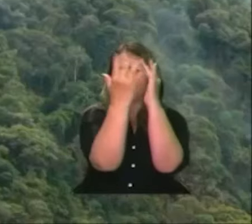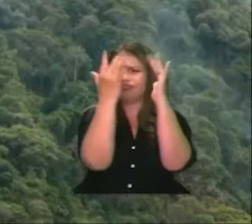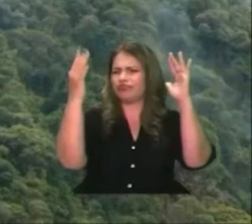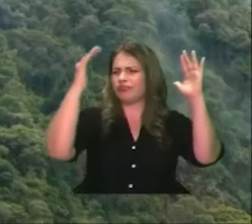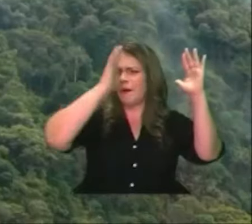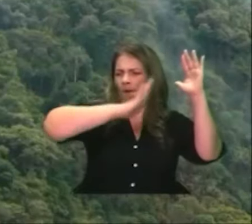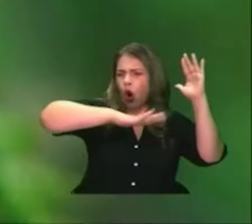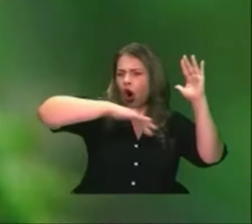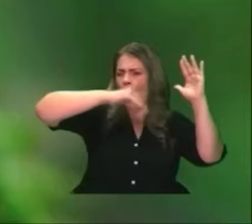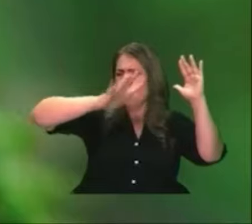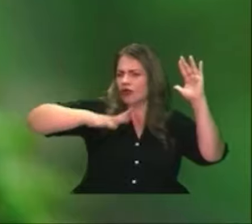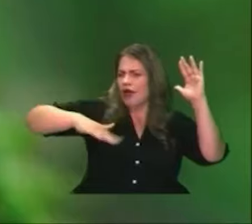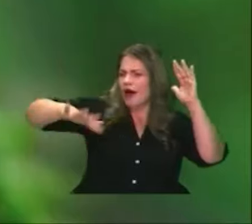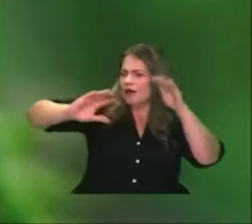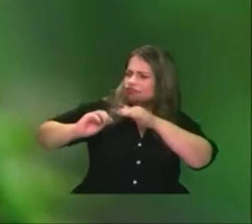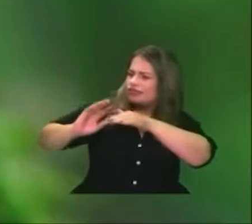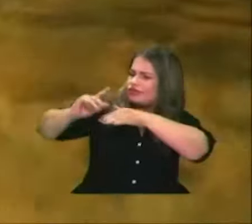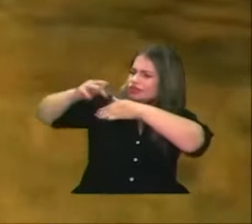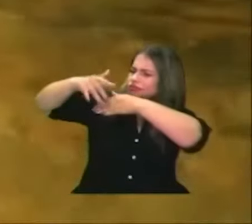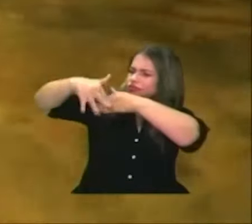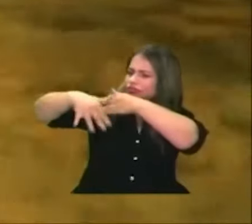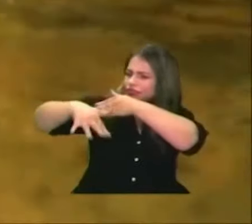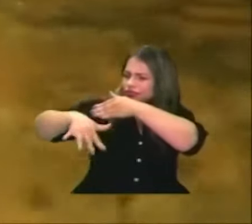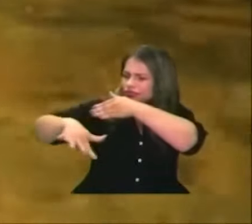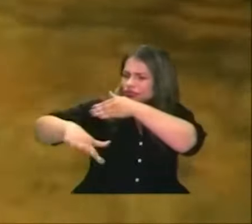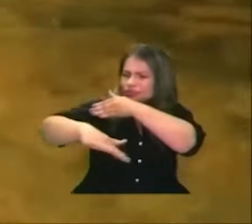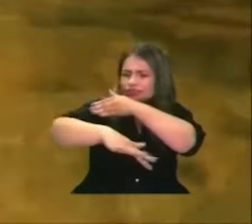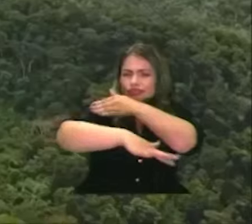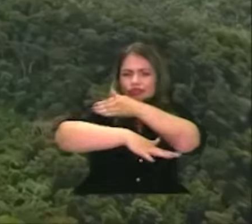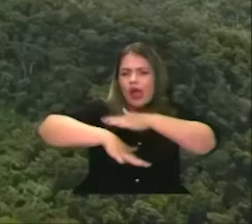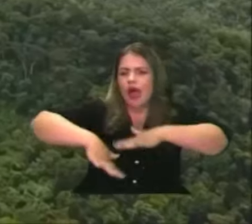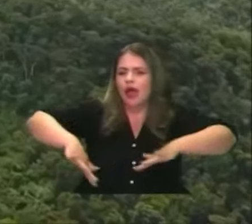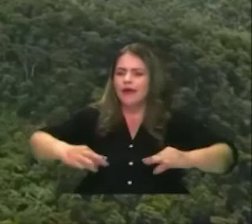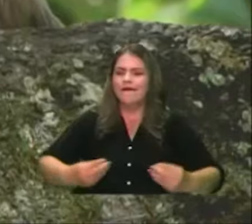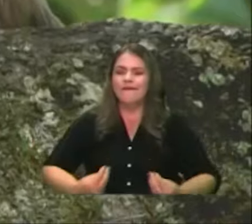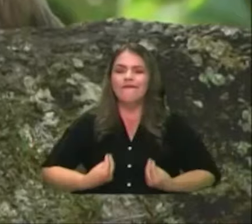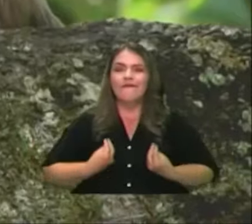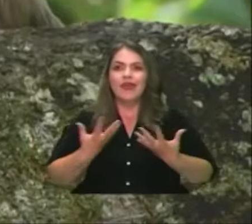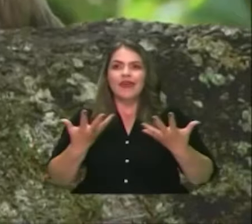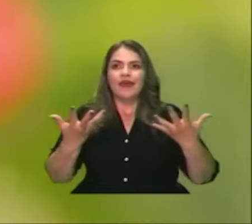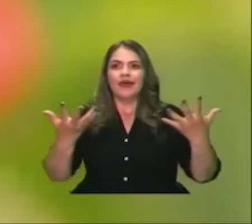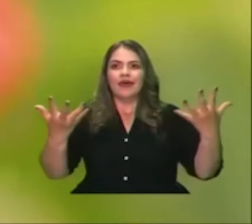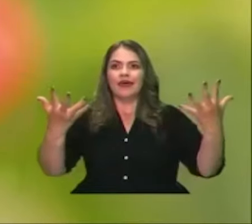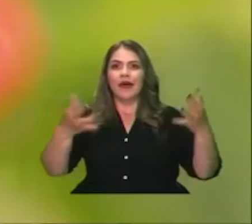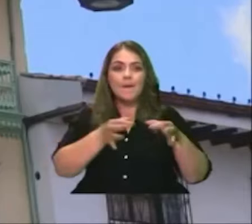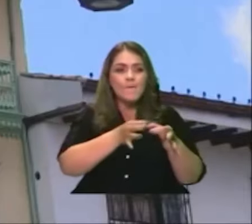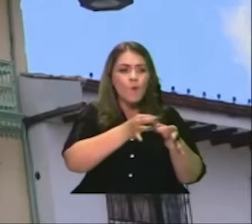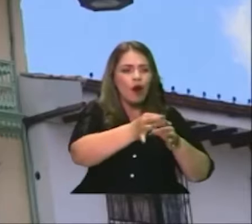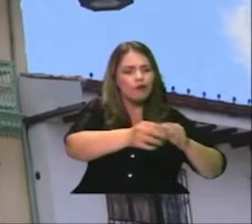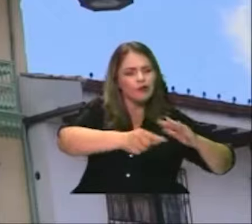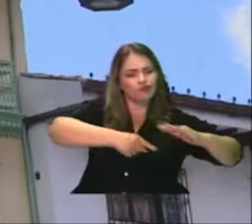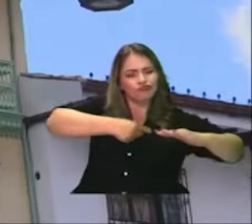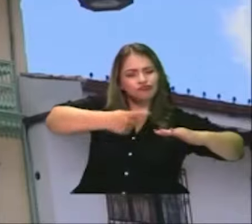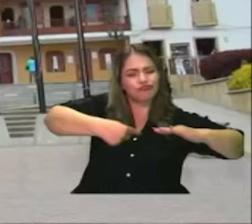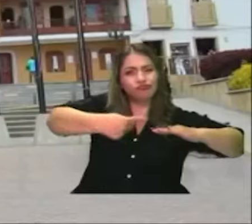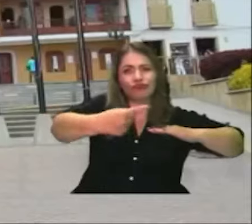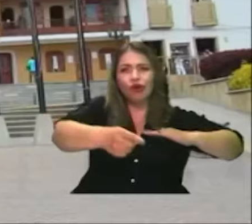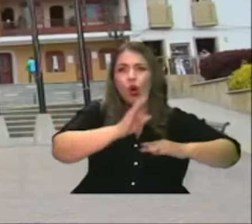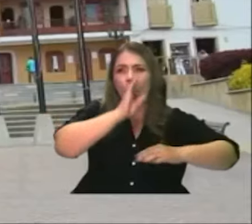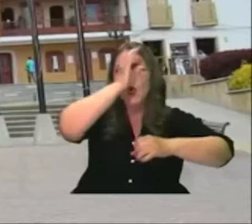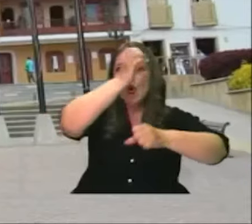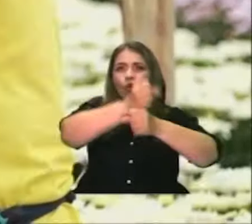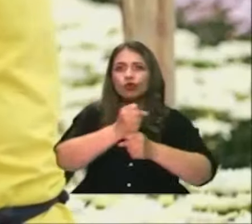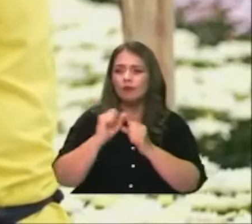Un paraíso diverso de montañas de las que nacen ríos que a su paso llenan de vida el territorio. De pueblos llenos de